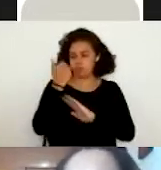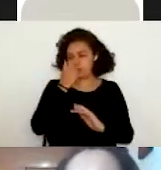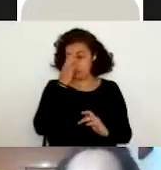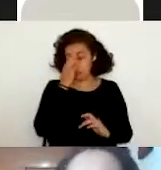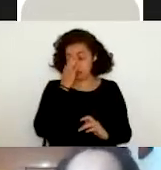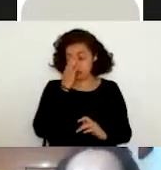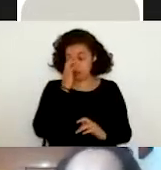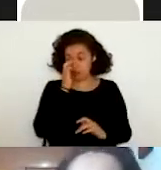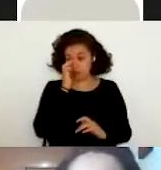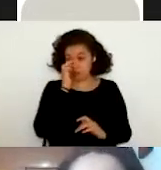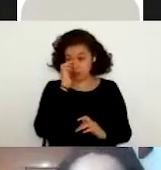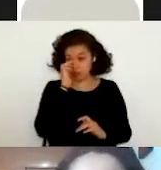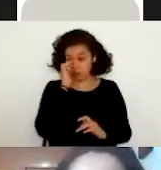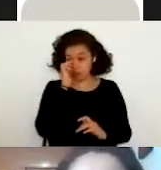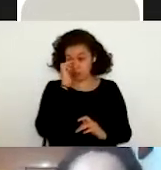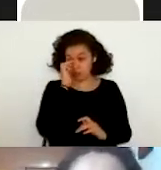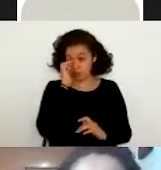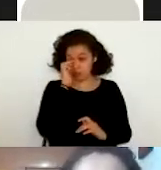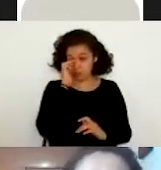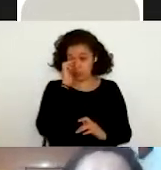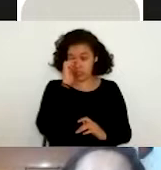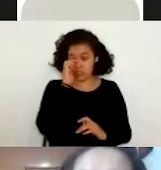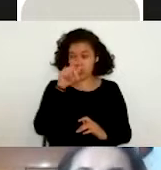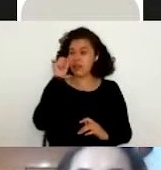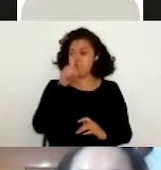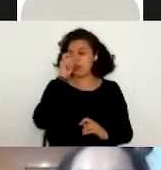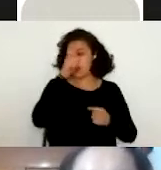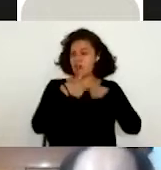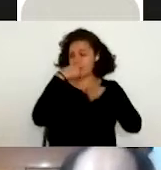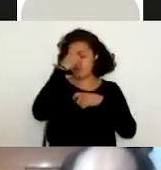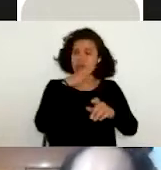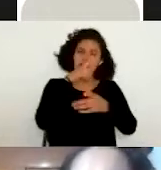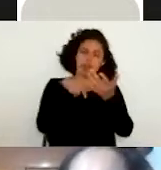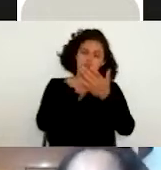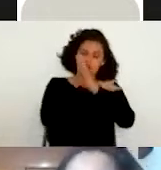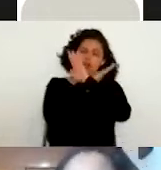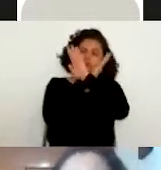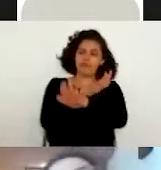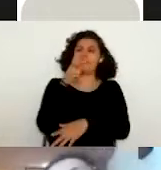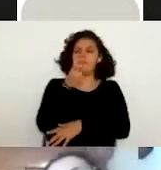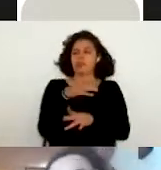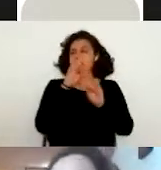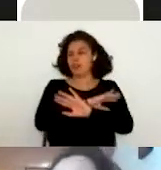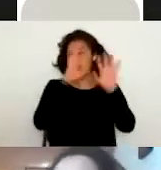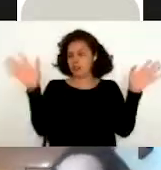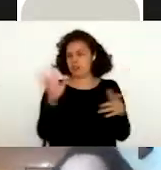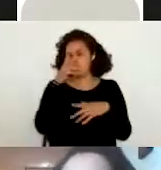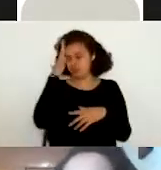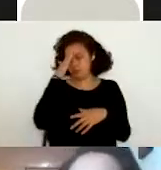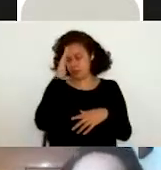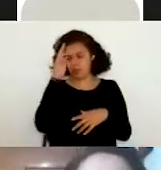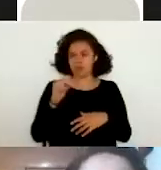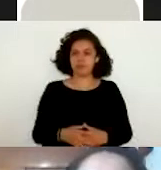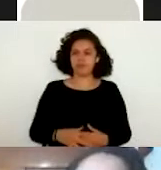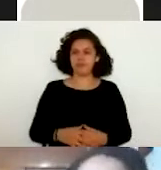ser un factor de rechazo. Que no contemple resultados claros. Si se supone que yo tengo